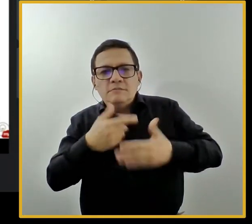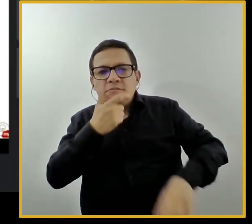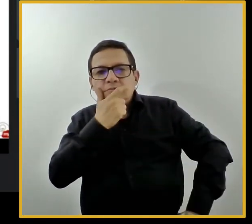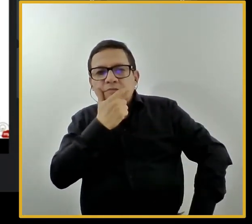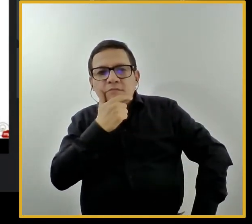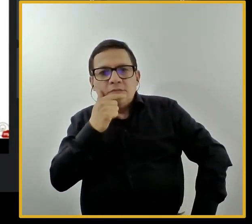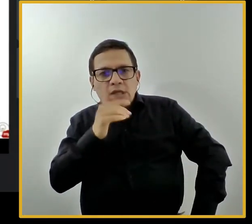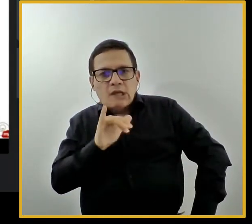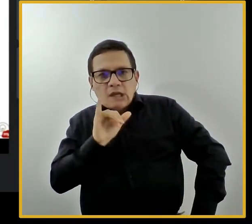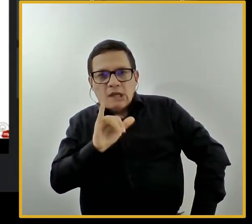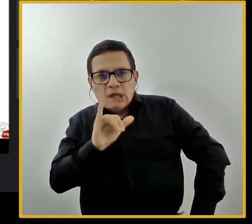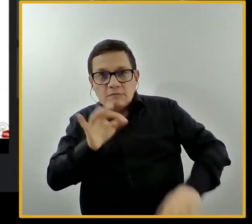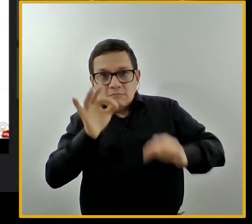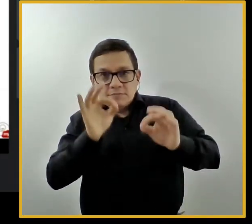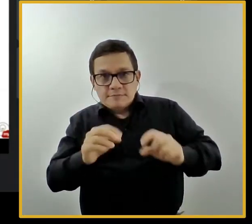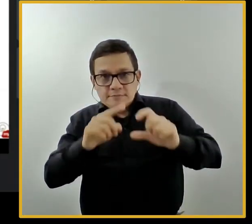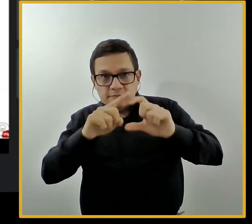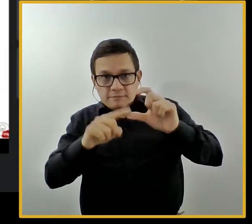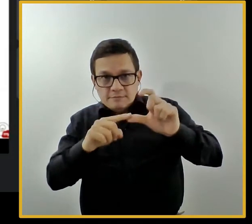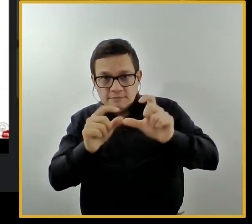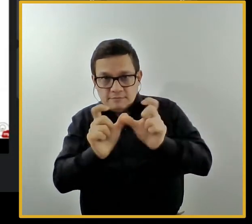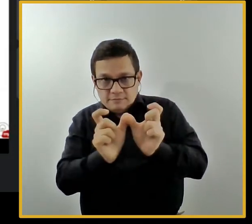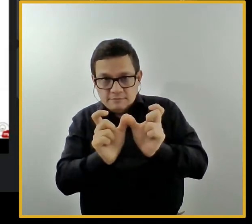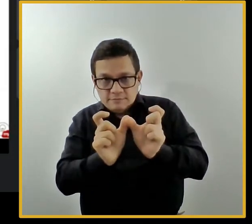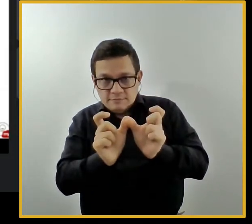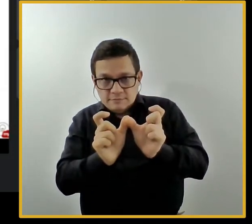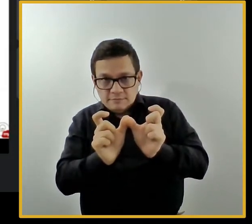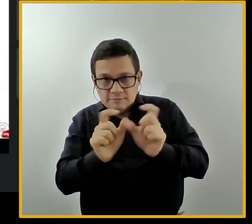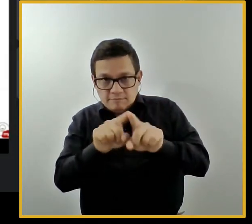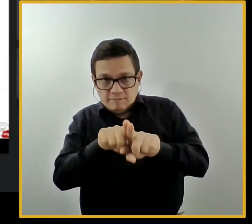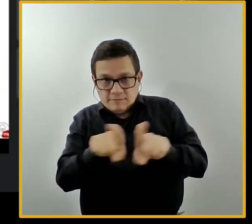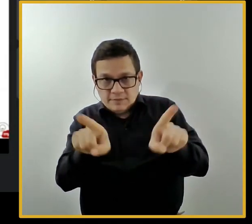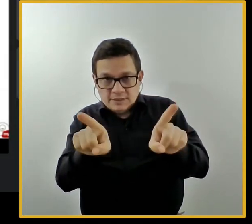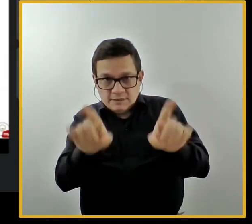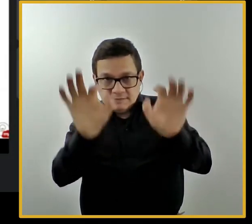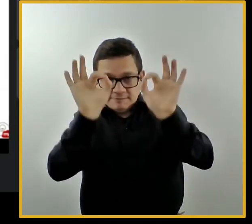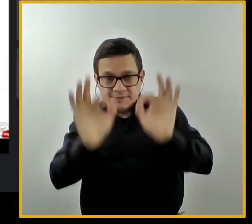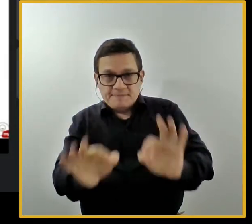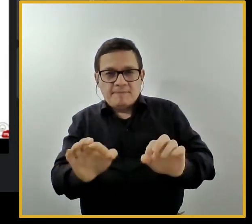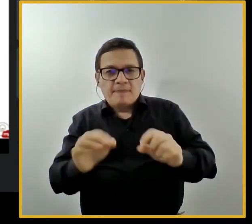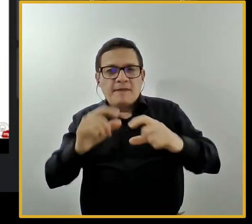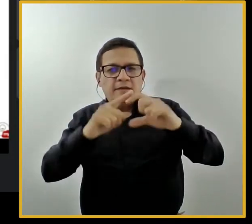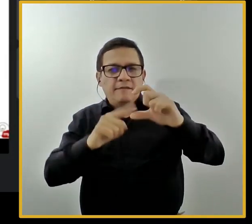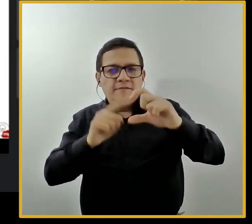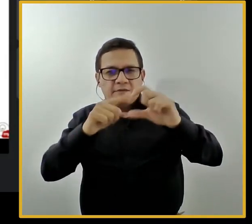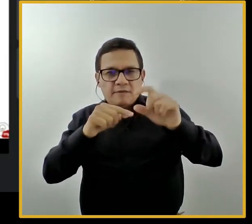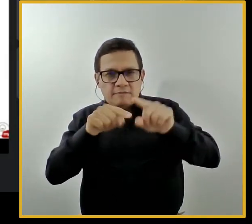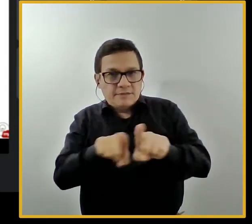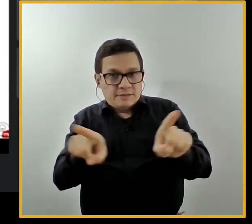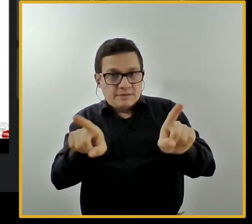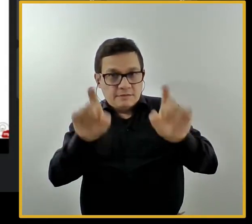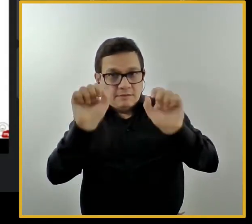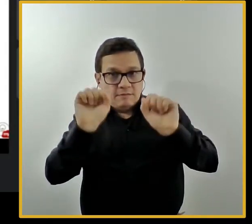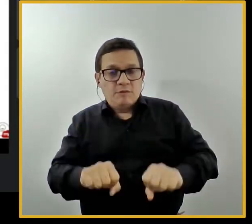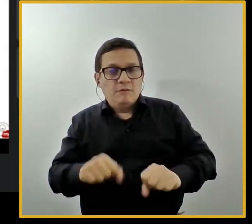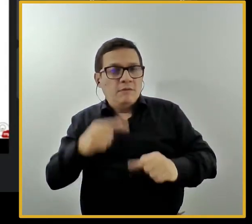que esta sea una ecuación diferencial separable, ¿no? Entonces yo lo primero que hago es verificar